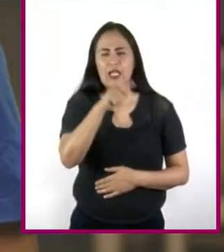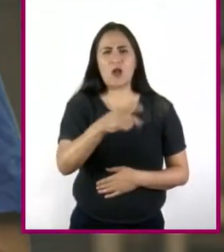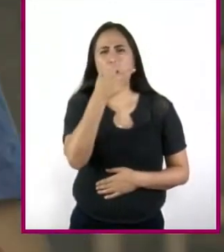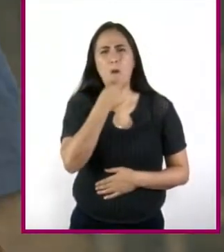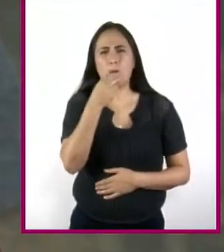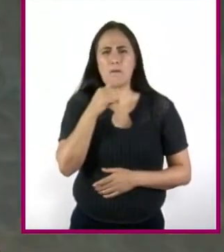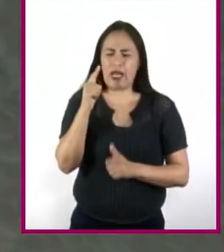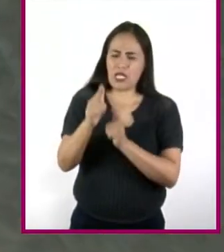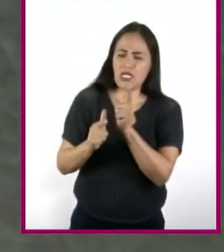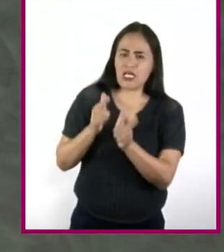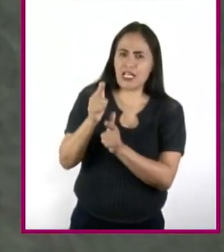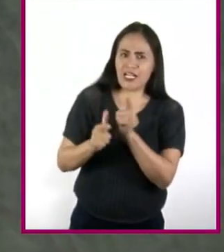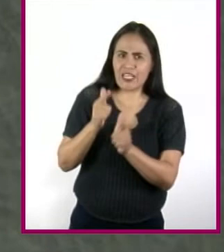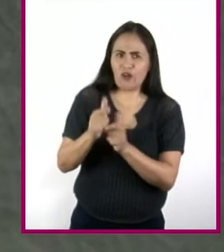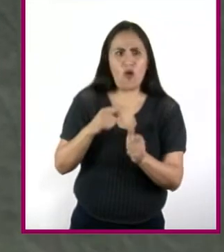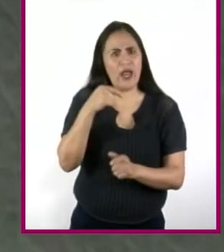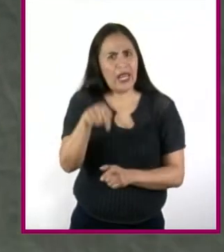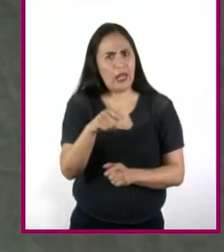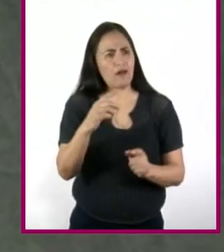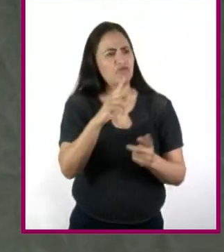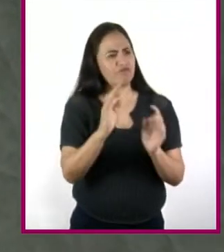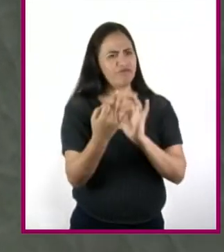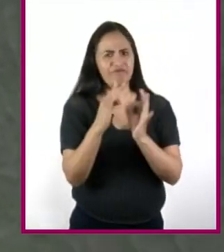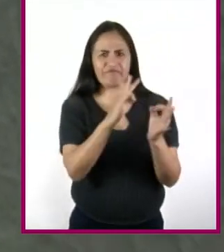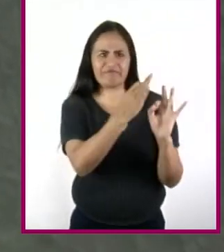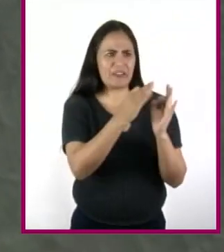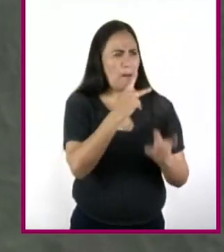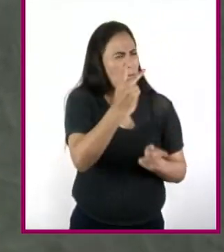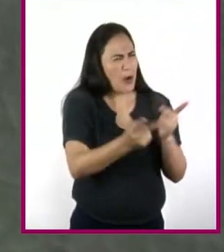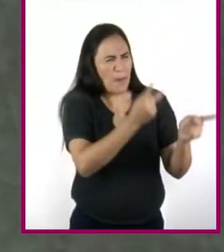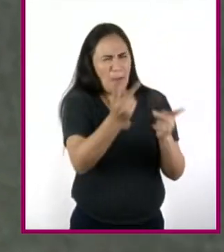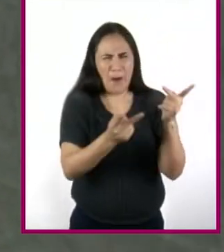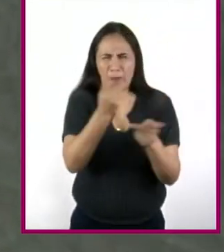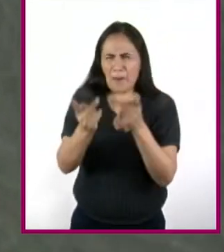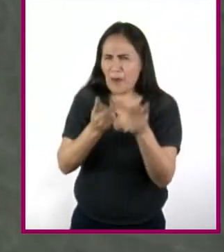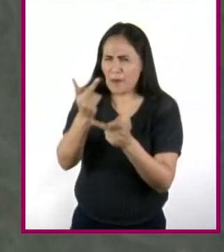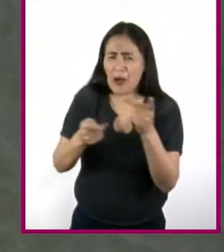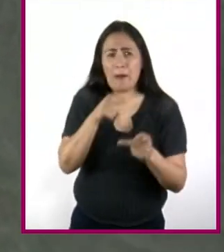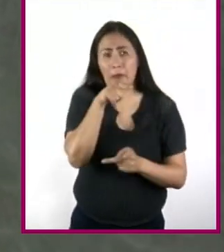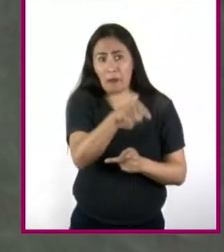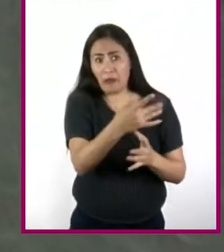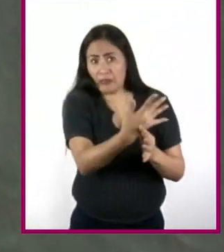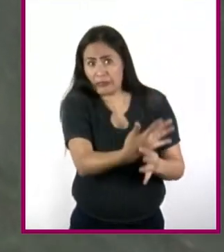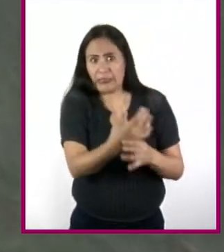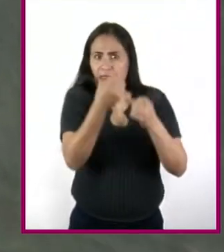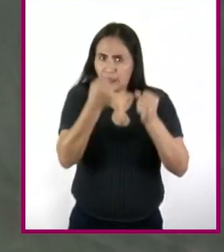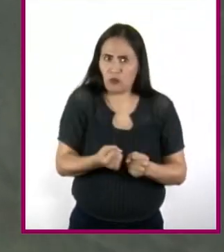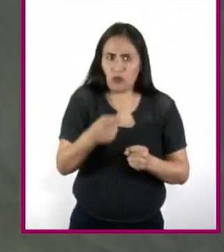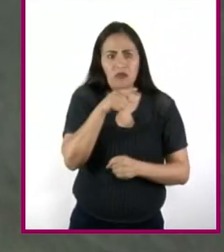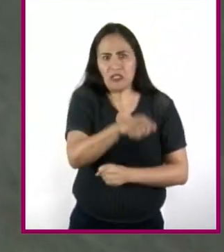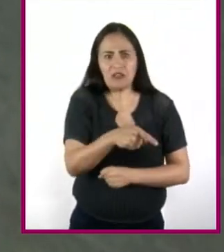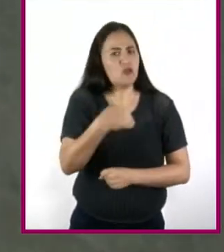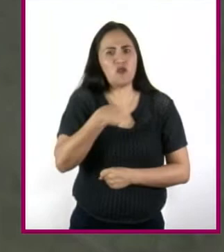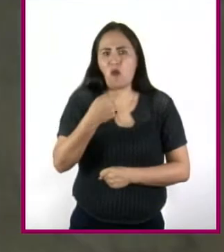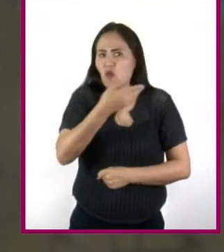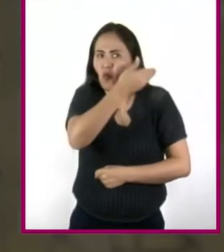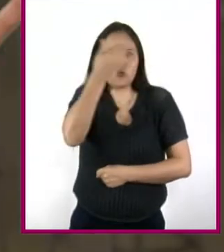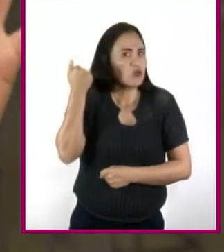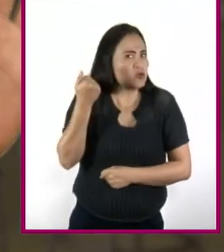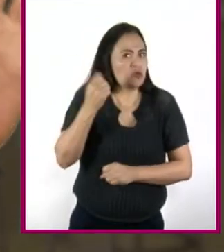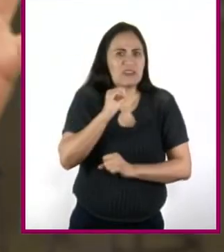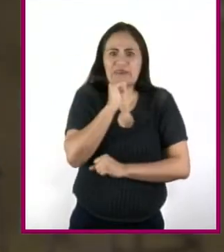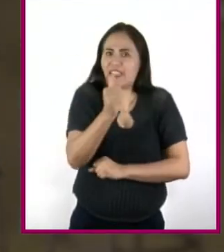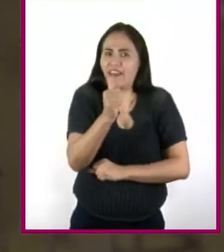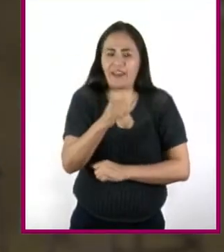griego al que le encantaba andar de preguntón con sus paisanos. Sin embargo, él aseguraba que no sabía nada. Sí, me suena.